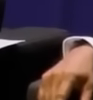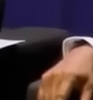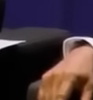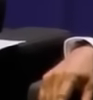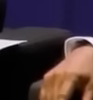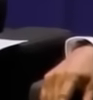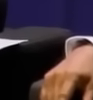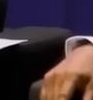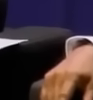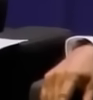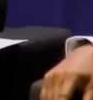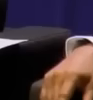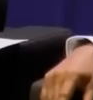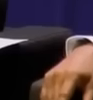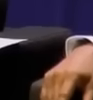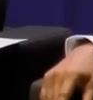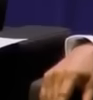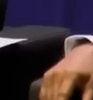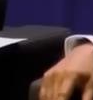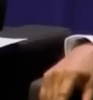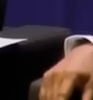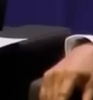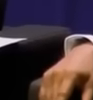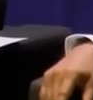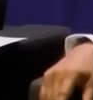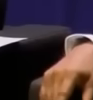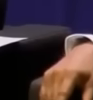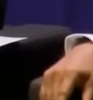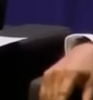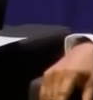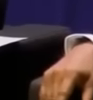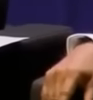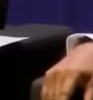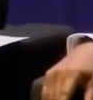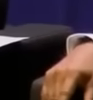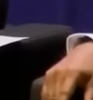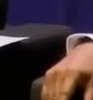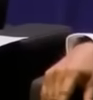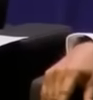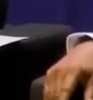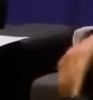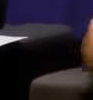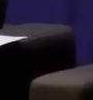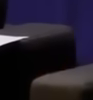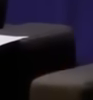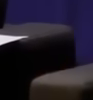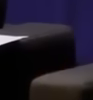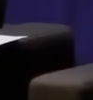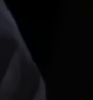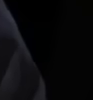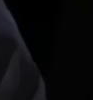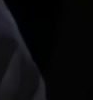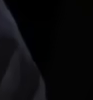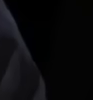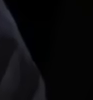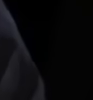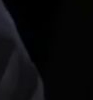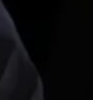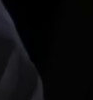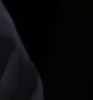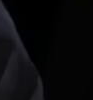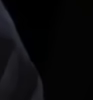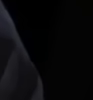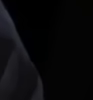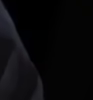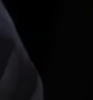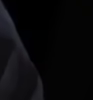Aquí tenemos presentes, como comentábamos al inicio, a 1.800 más todos los que nos están viendo a través de redes sociales. Y pues conocerte